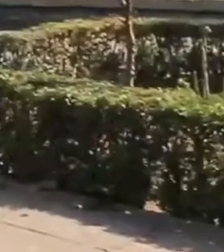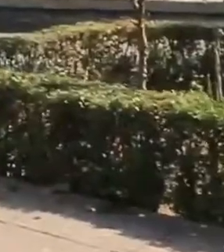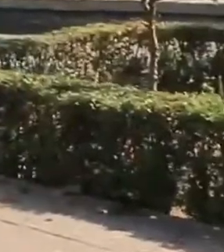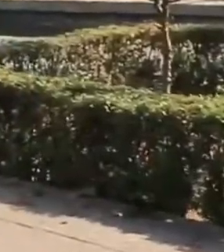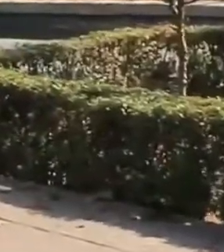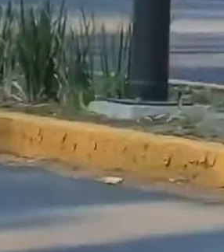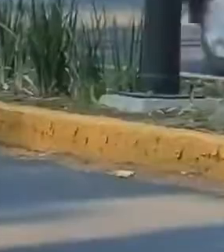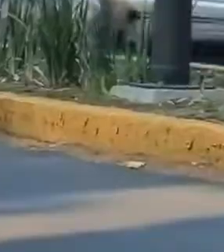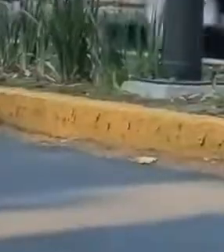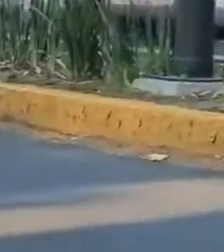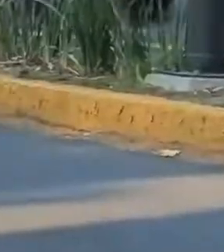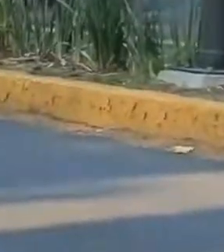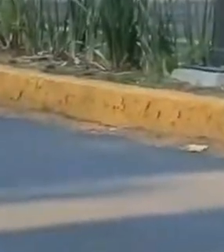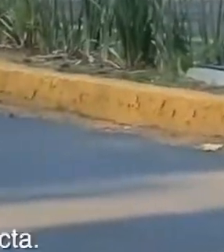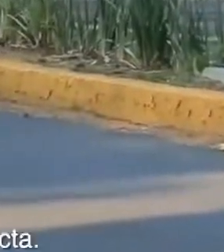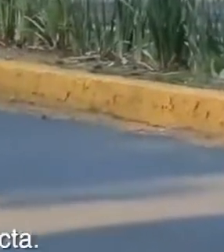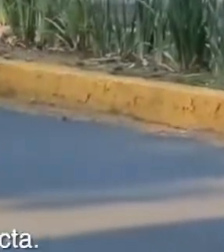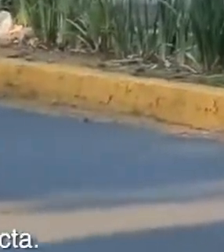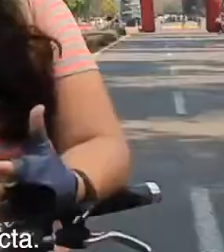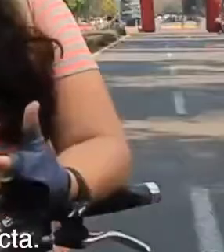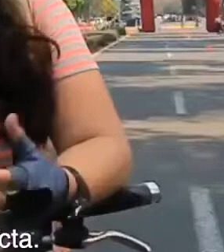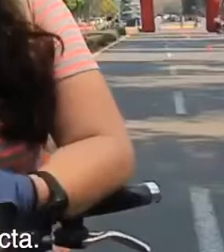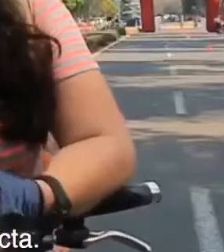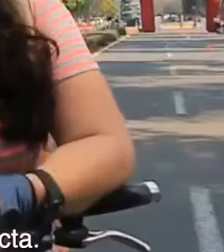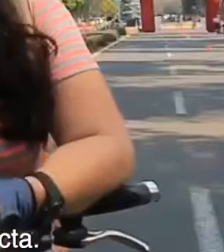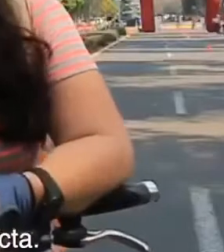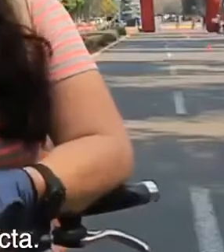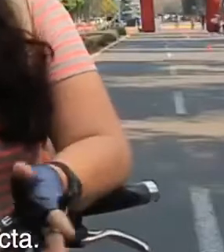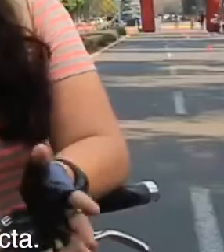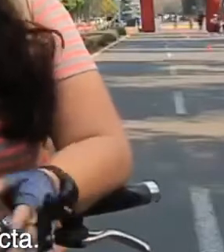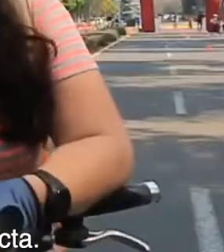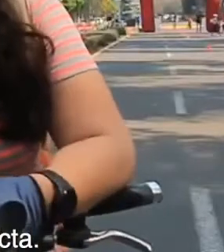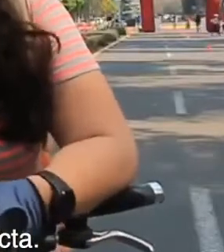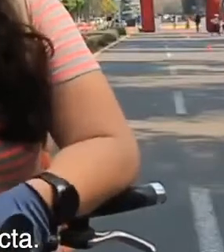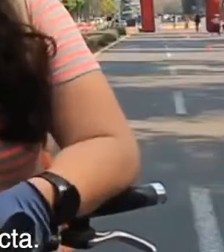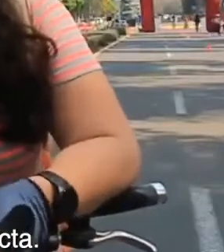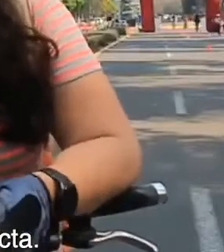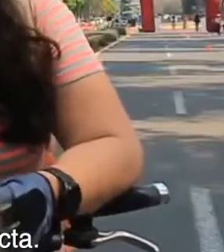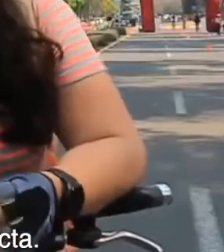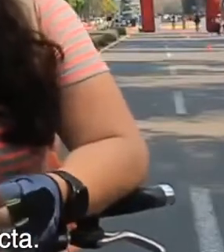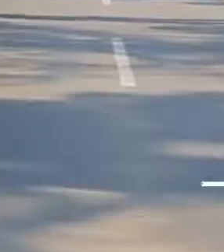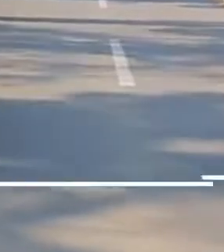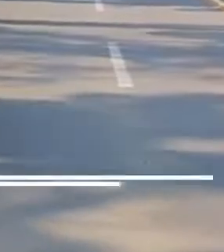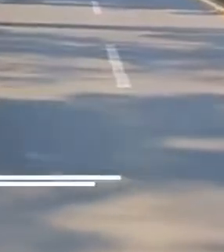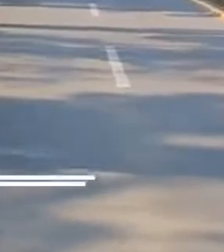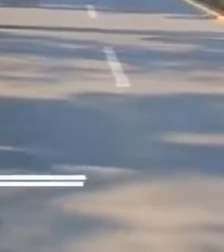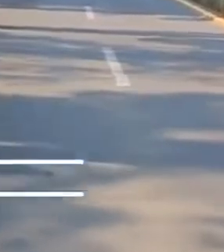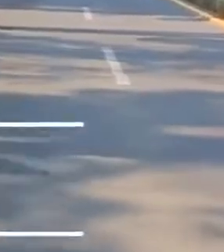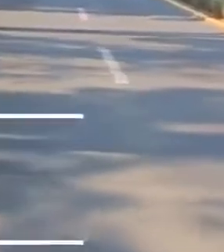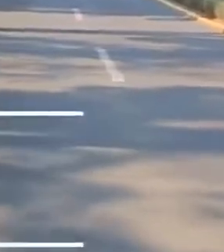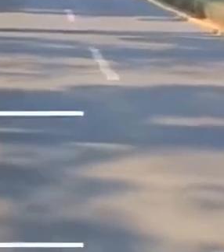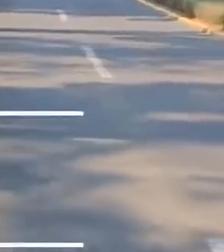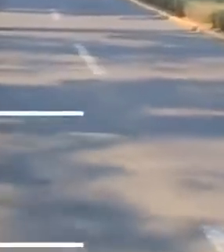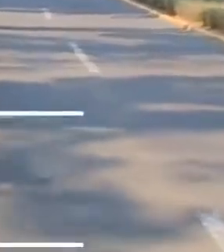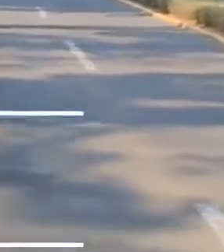y emocional y mentalmente tener un cambio, y esta es la oportunidad perfecta.